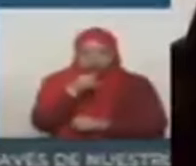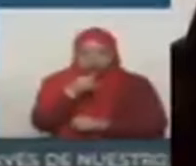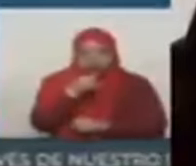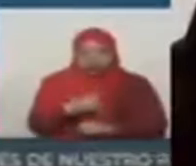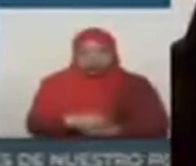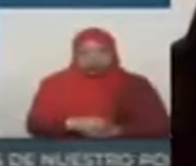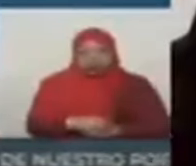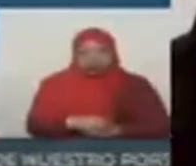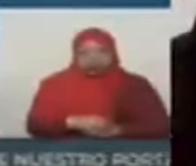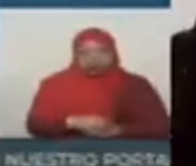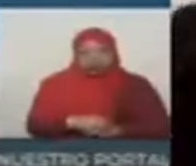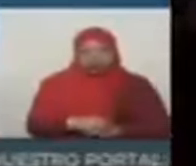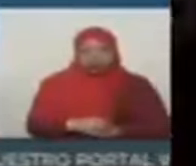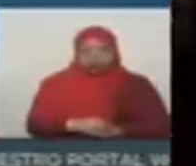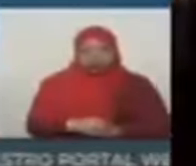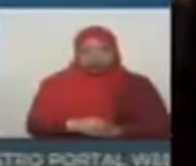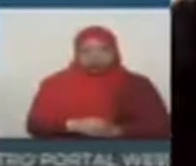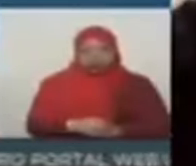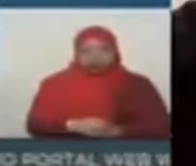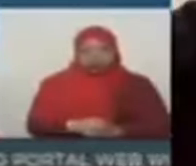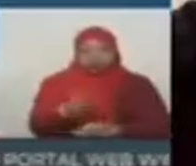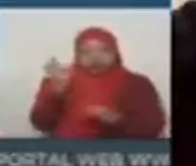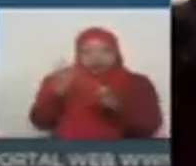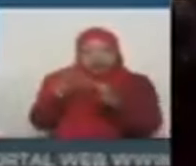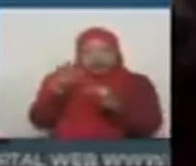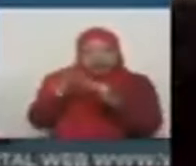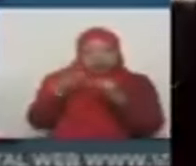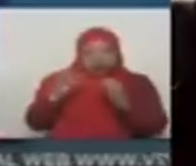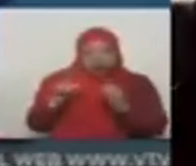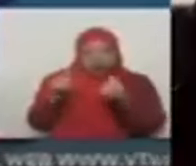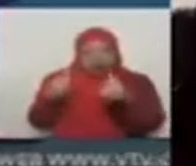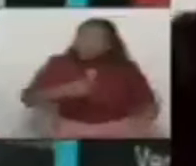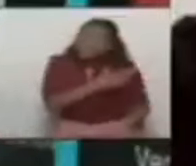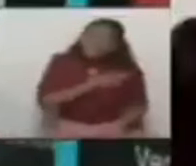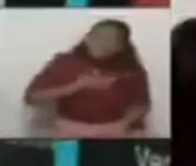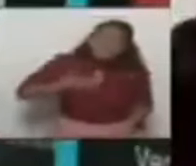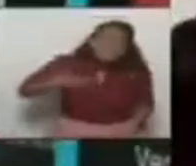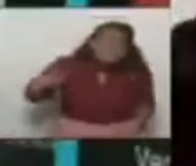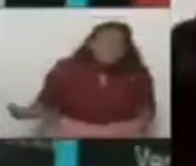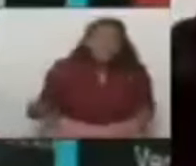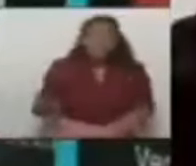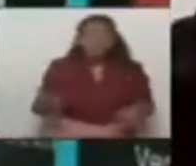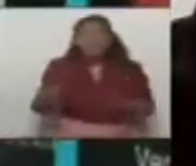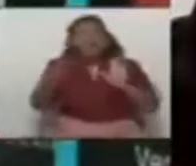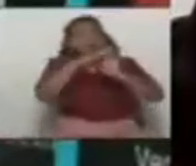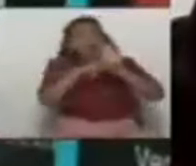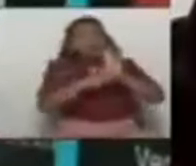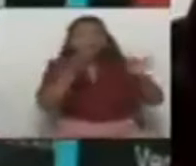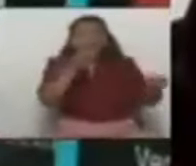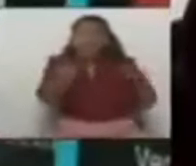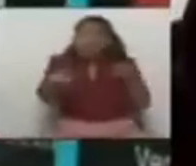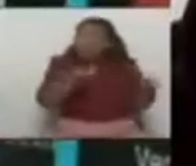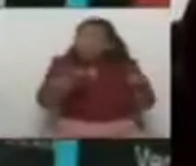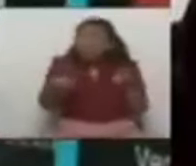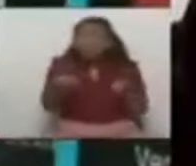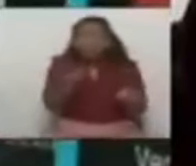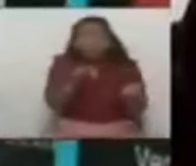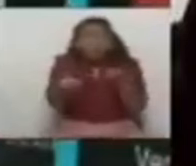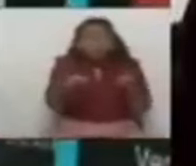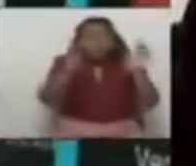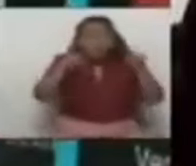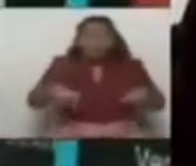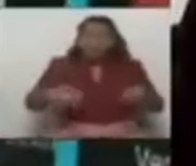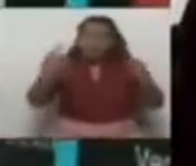que bueno, el gobierno pues ha hecho una apuesta, que es quedarse en el poder, seguir lamentablemente los pasos de Cuba